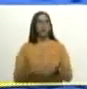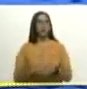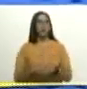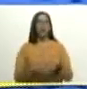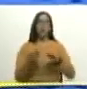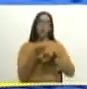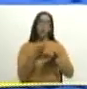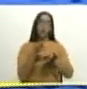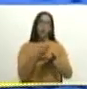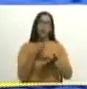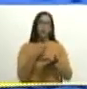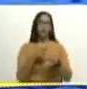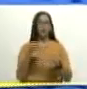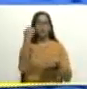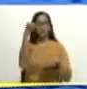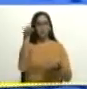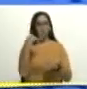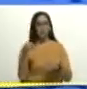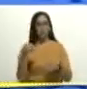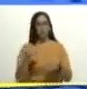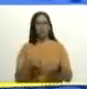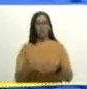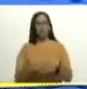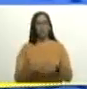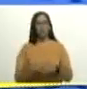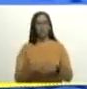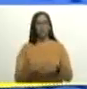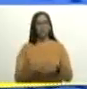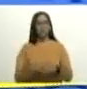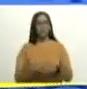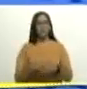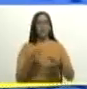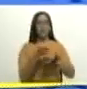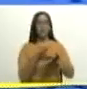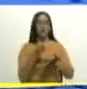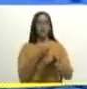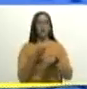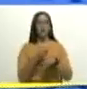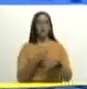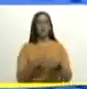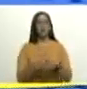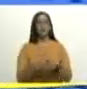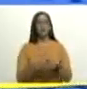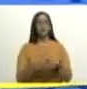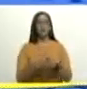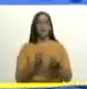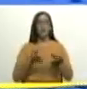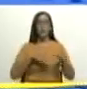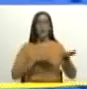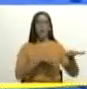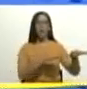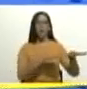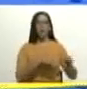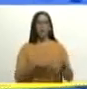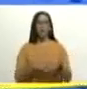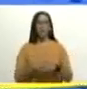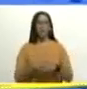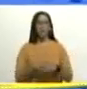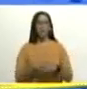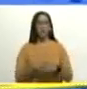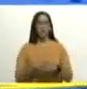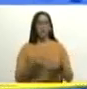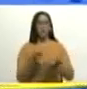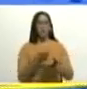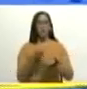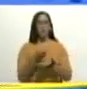El gobernador Manuel Rosales, del Zulia. El gobernador Alberto Galíndez, de Cojedes. Y el